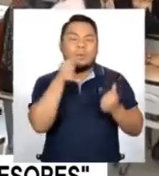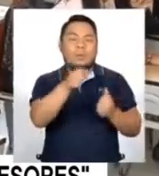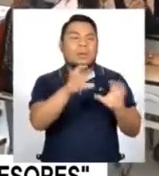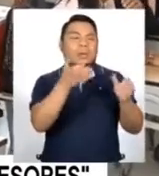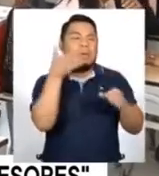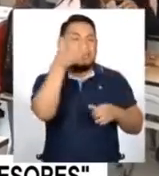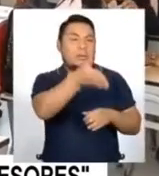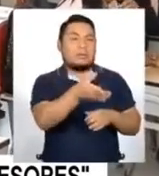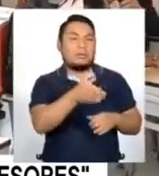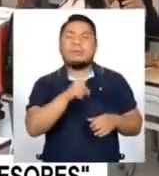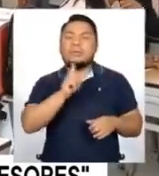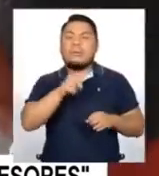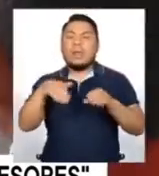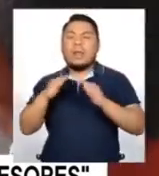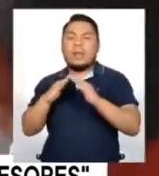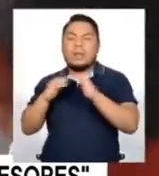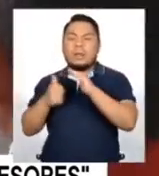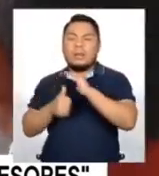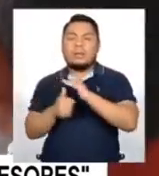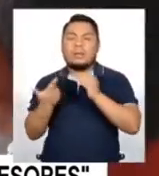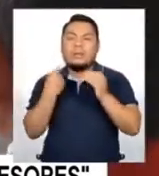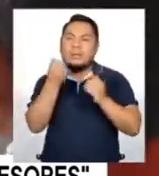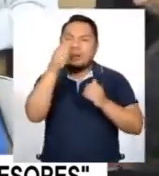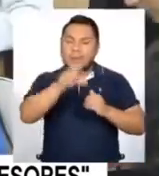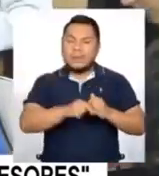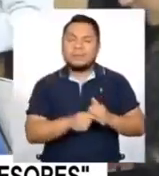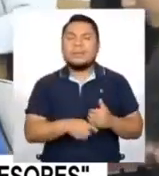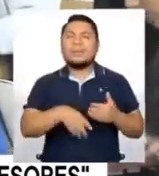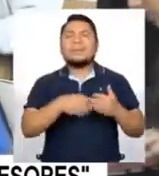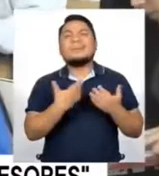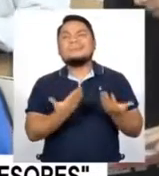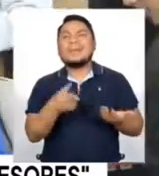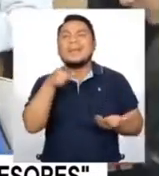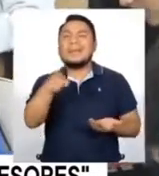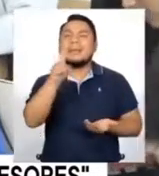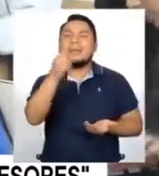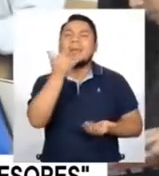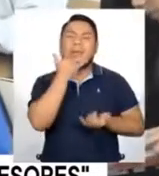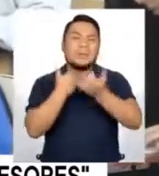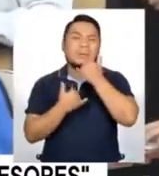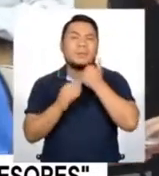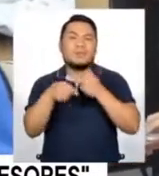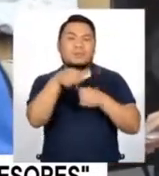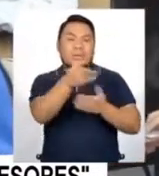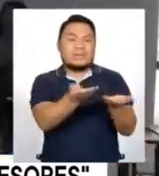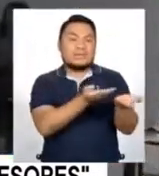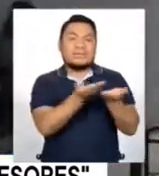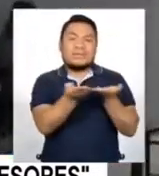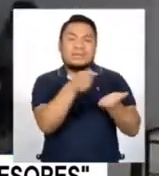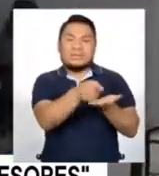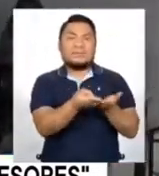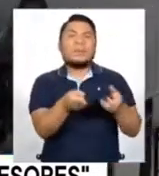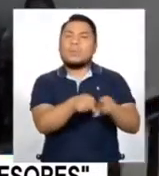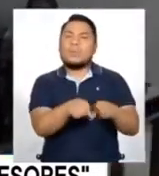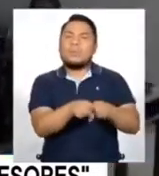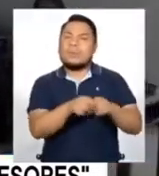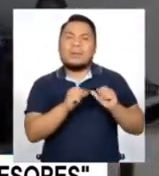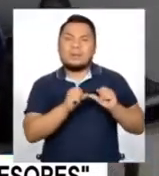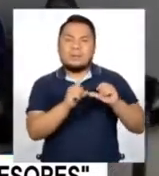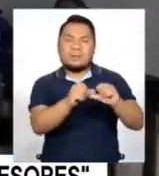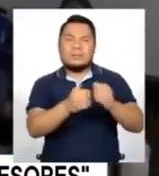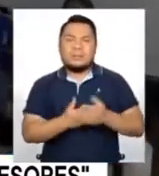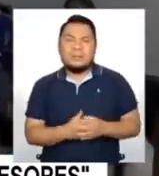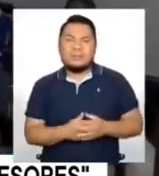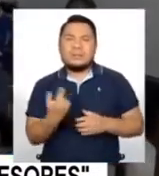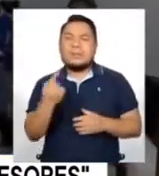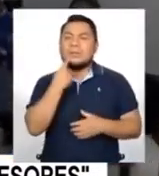error, porque no están gastando menos. O sea, y también se ha dicho que en las clases virtuales, como duran menos, se les debe bajar el sueldo a los profesores y